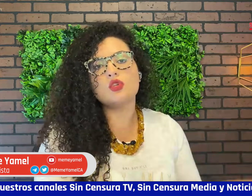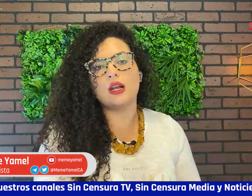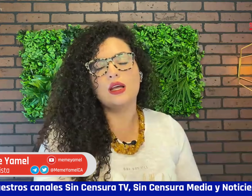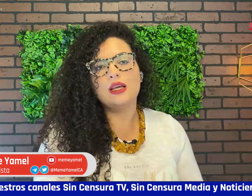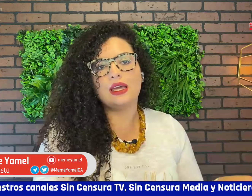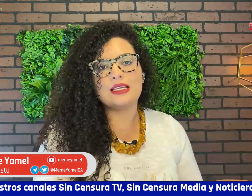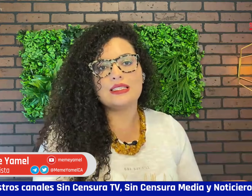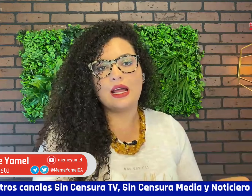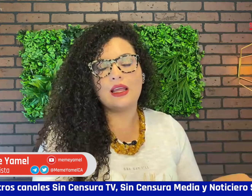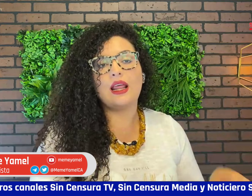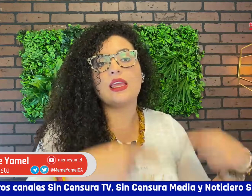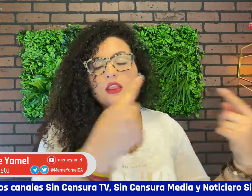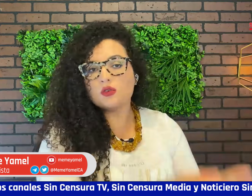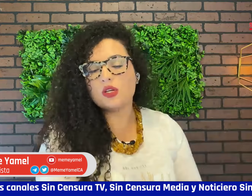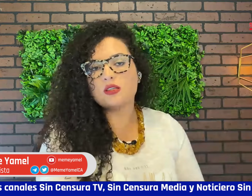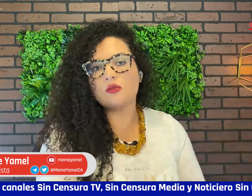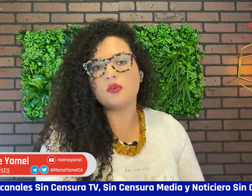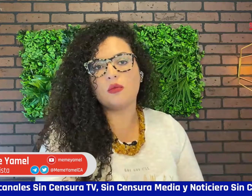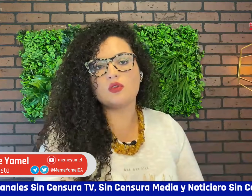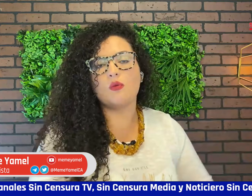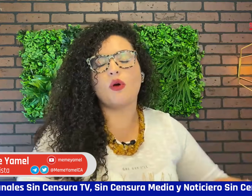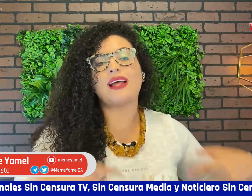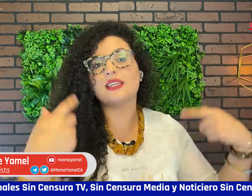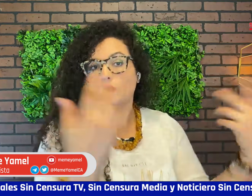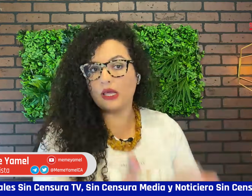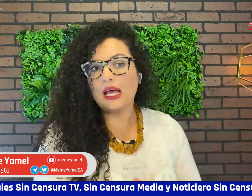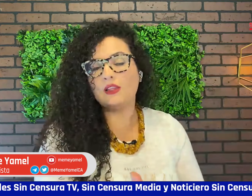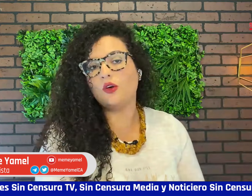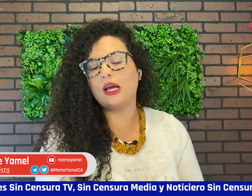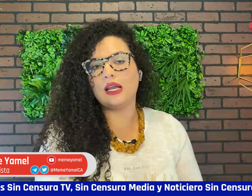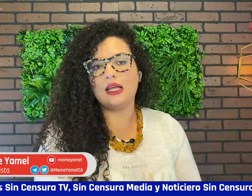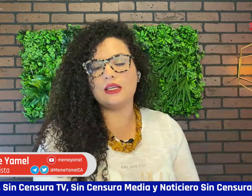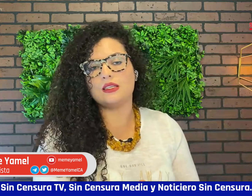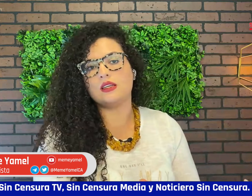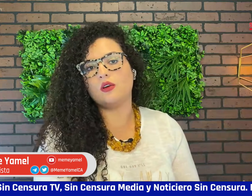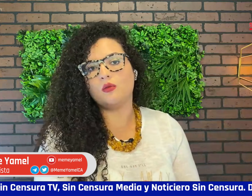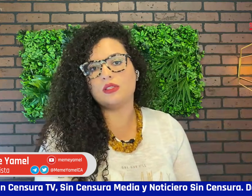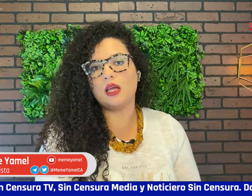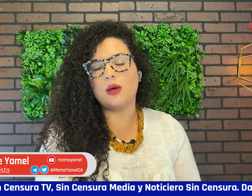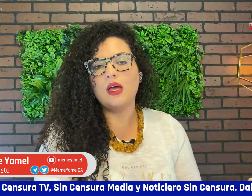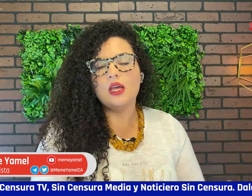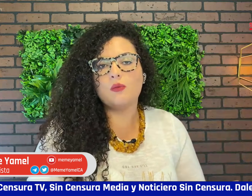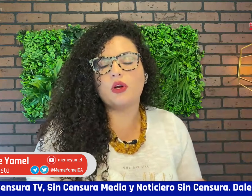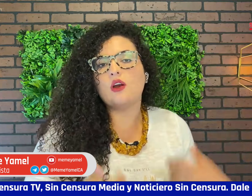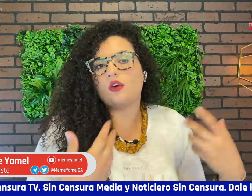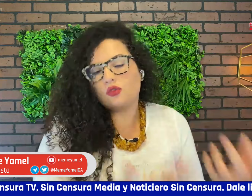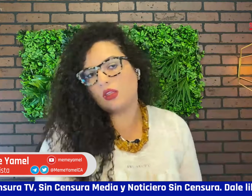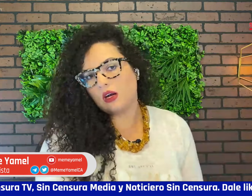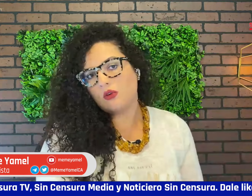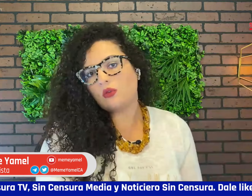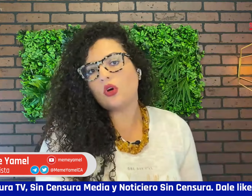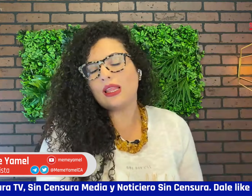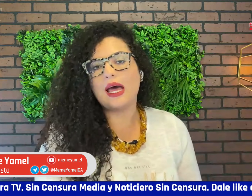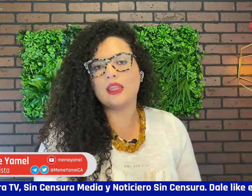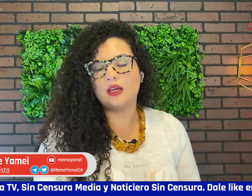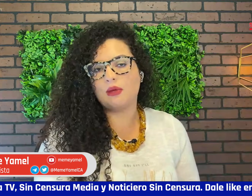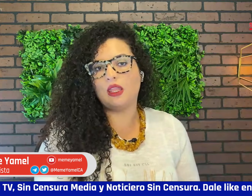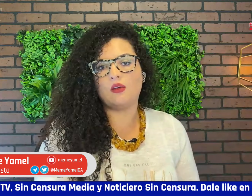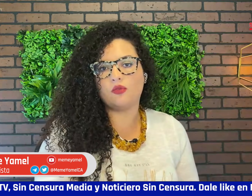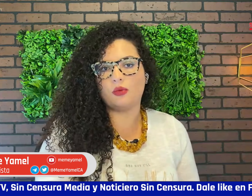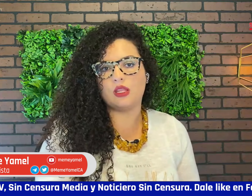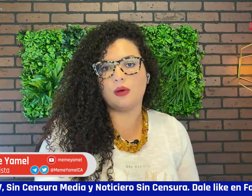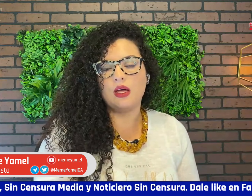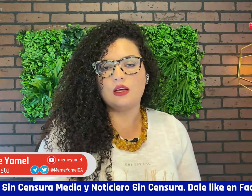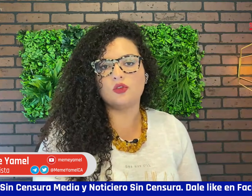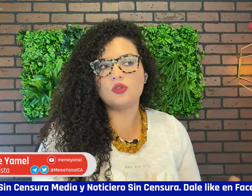lo escuchan, que están creyéndose esta información por la seguridad con la que la dice Ciro Gómez Leiva y porque lo consideran una autoridad en